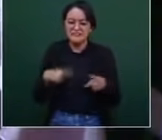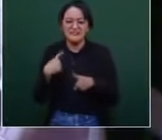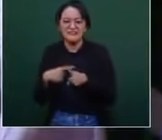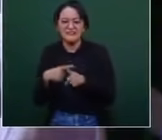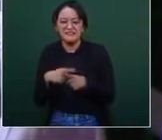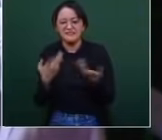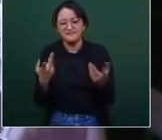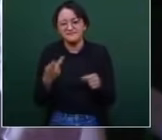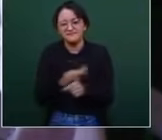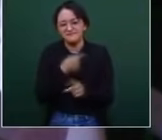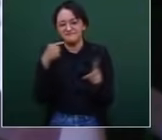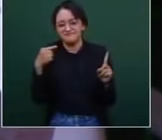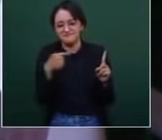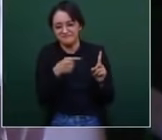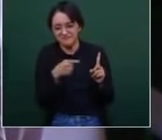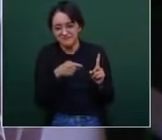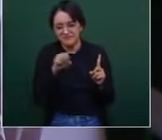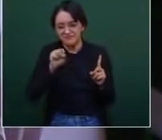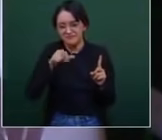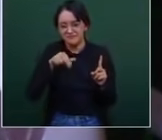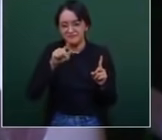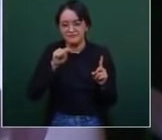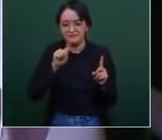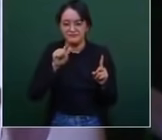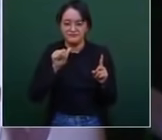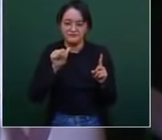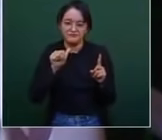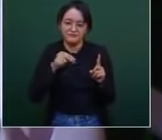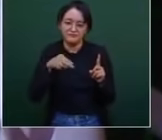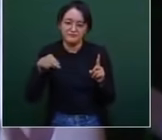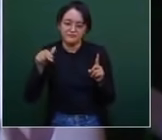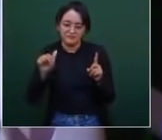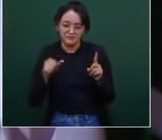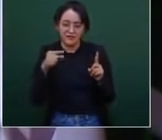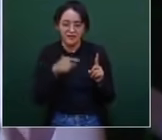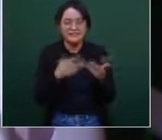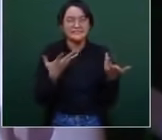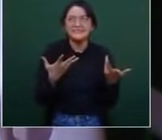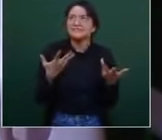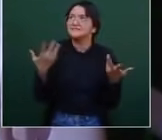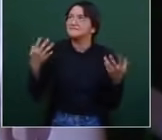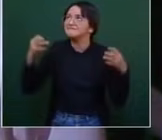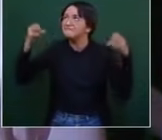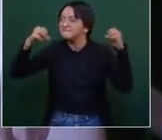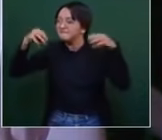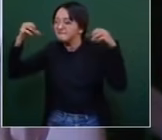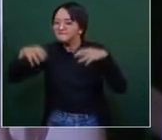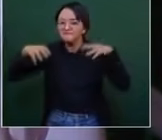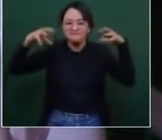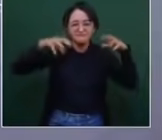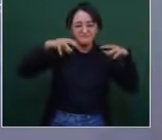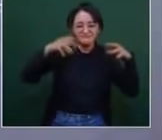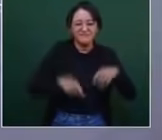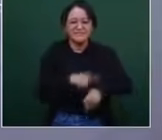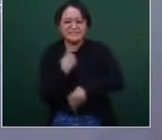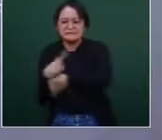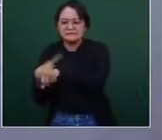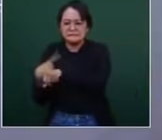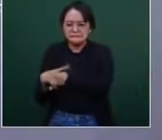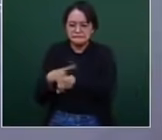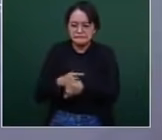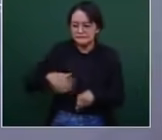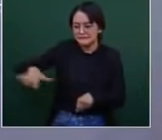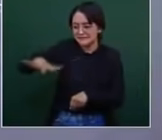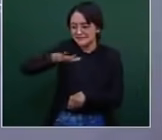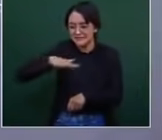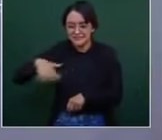pero principalmente debido al mal clima y a las enfermedades que diezmaron a las tropas invasoras, así como